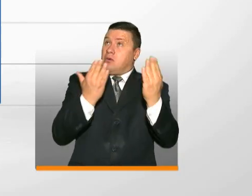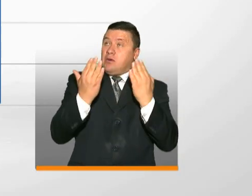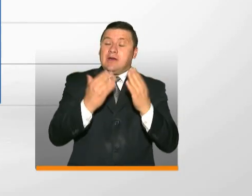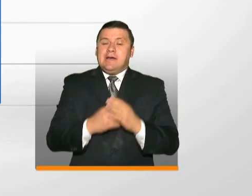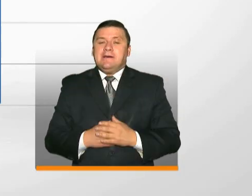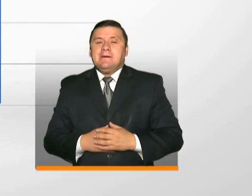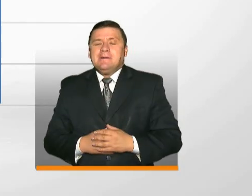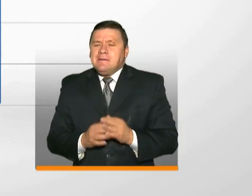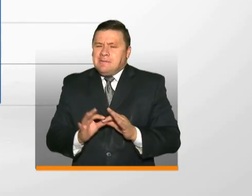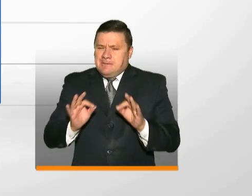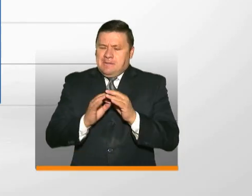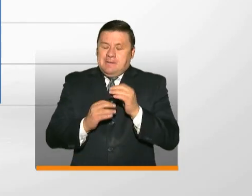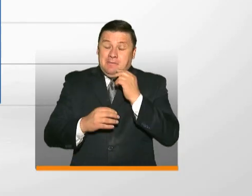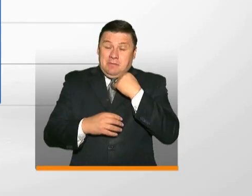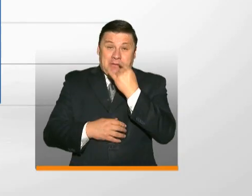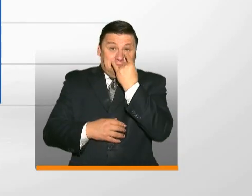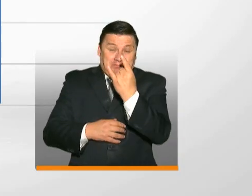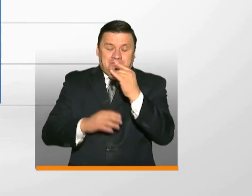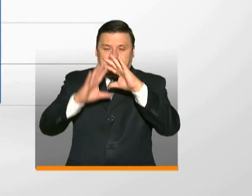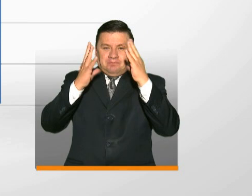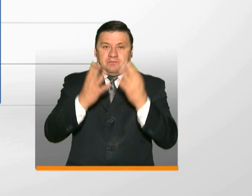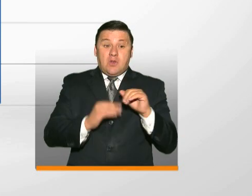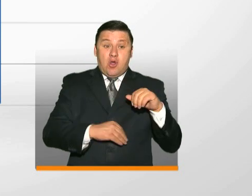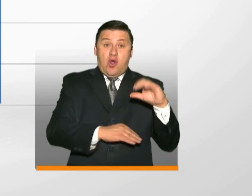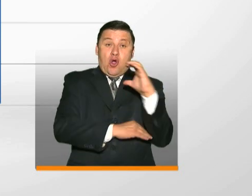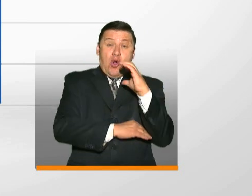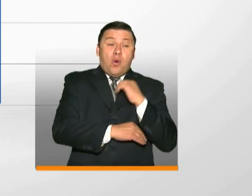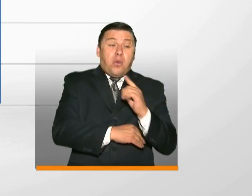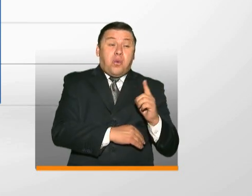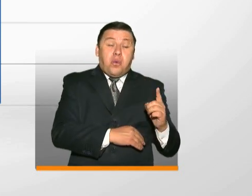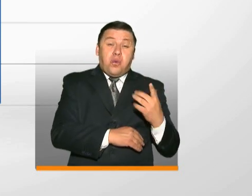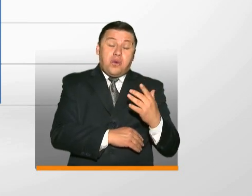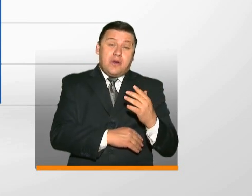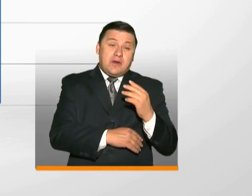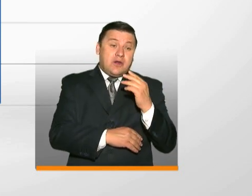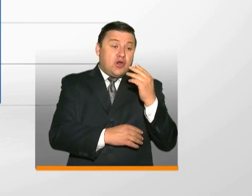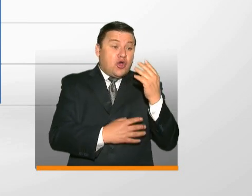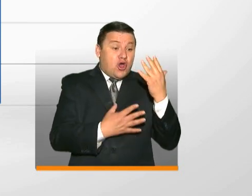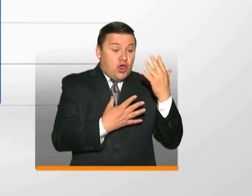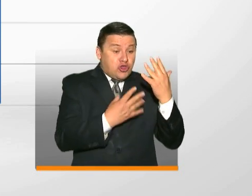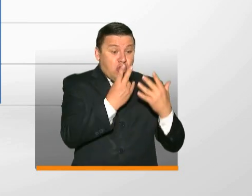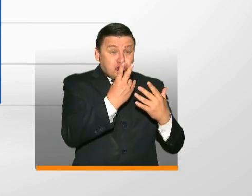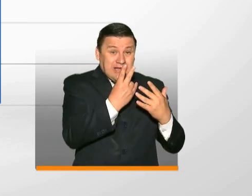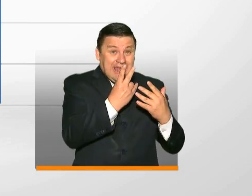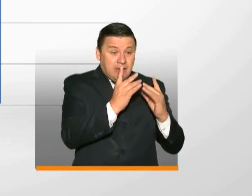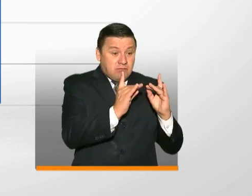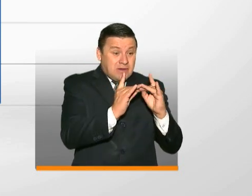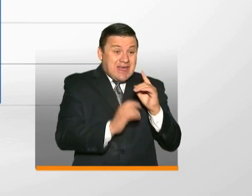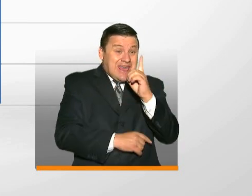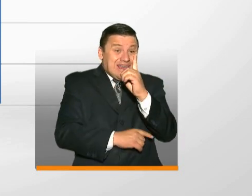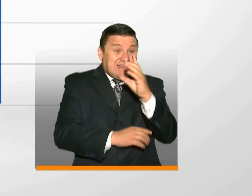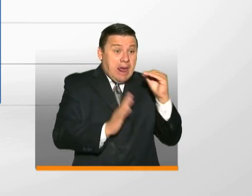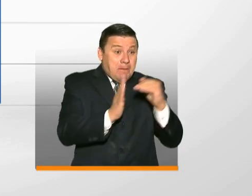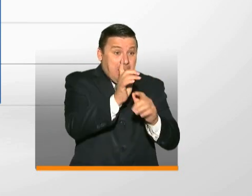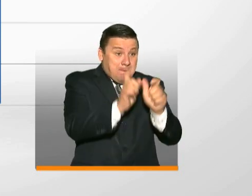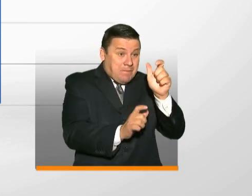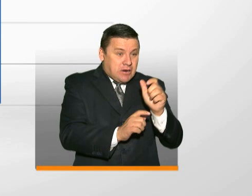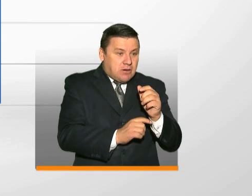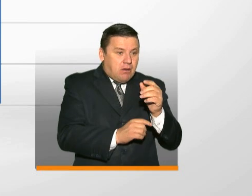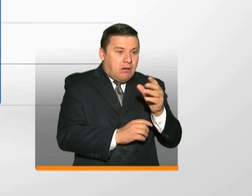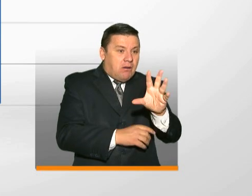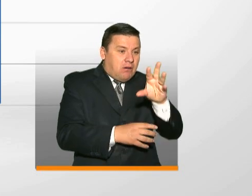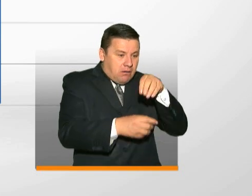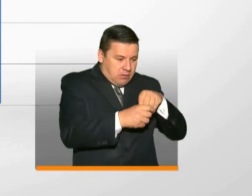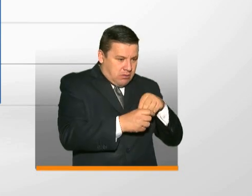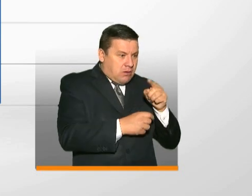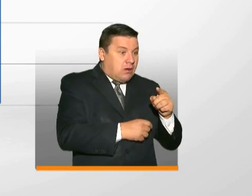bien interesante. Nosotros nos damos cuenta que Colombia tiene cerca de 12 unidades de cuidado intensivo por 100.000 habitantes. El Reino